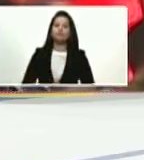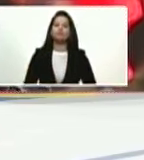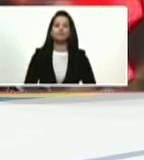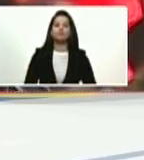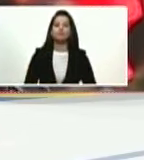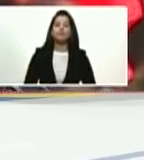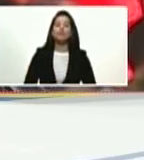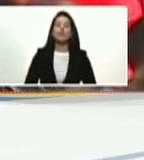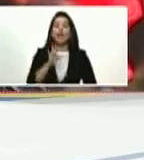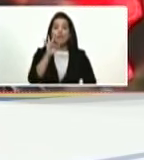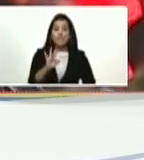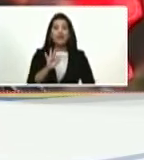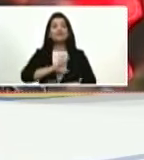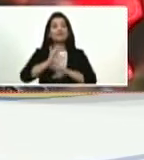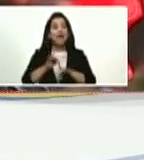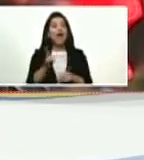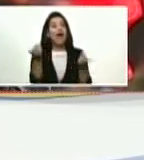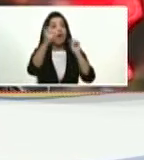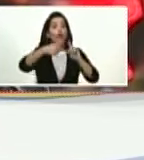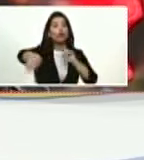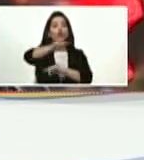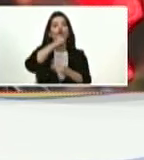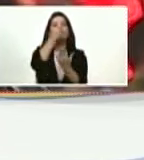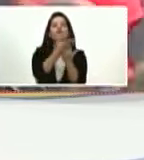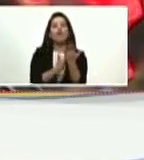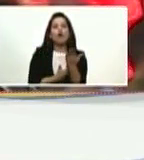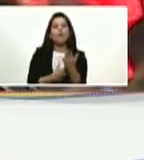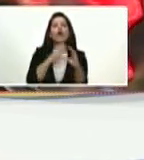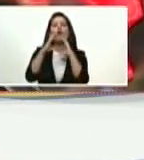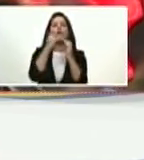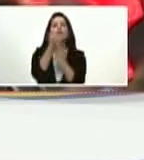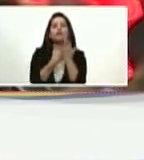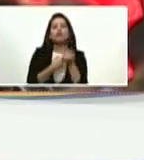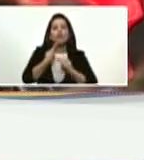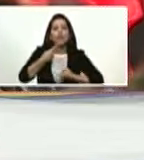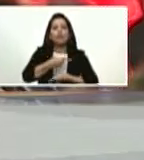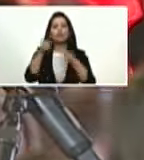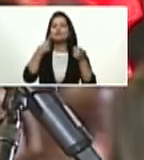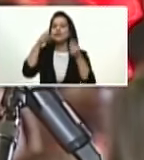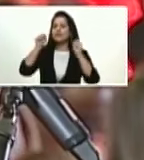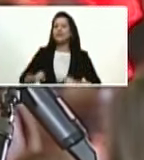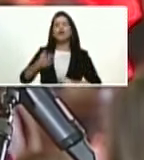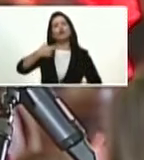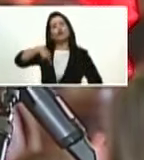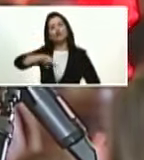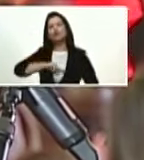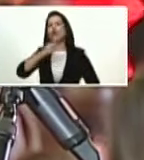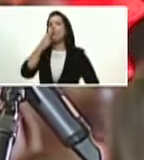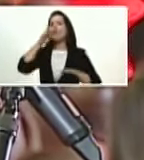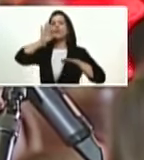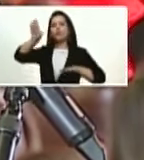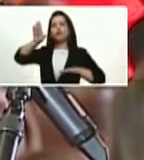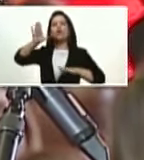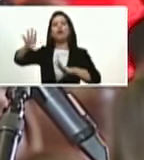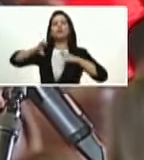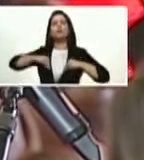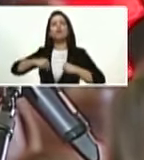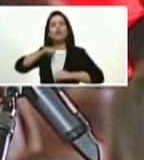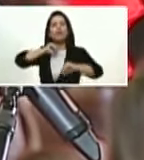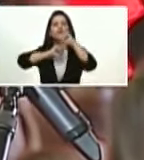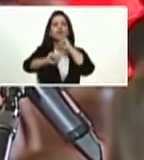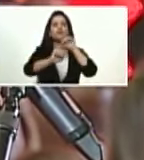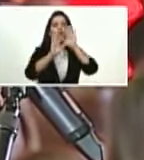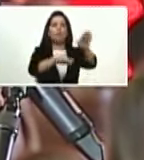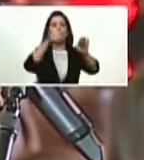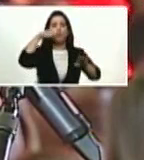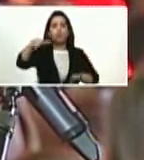comprometiéndonos todos a defender las conquistas del pueblo, presidente, rechazando de antemano las leyes que traigan